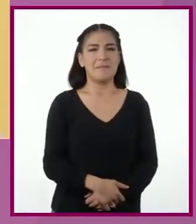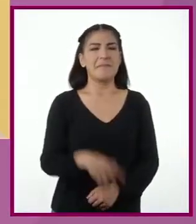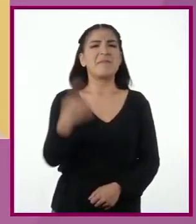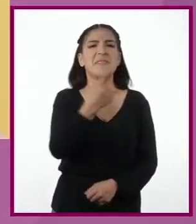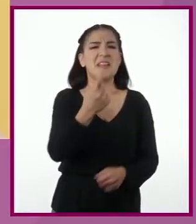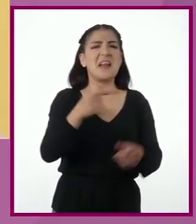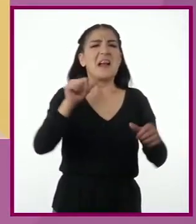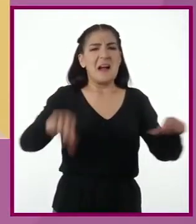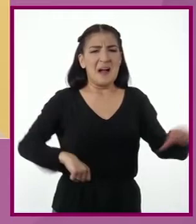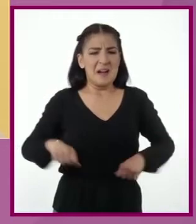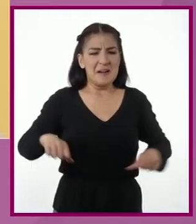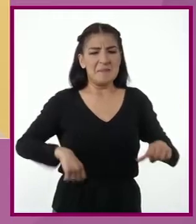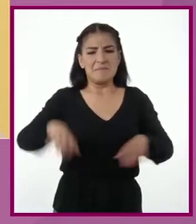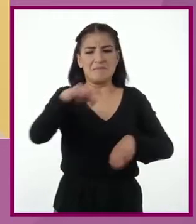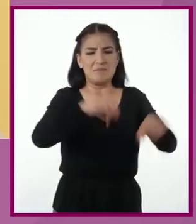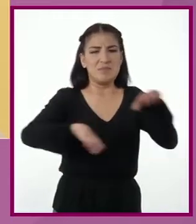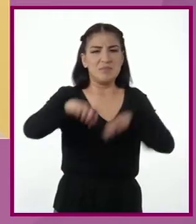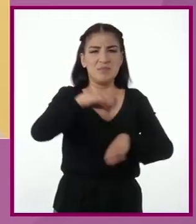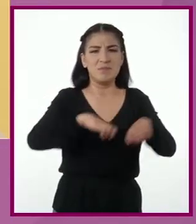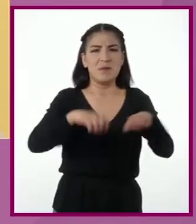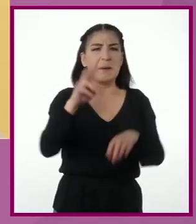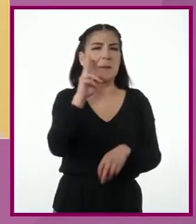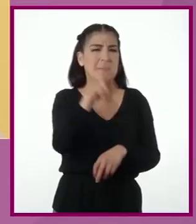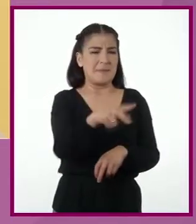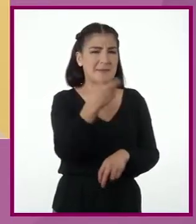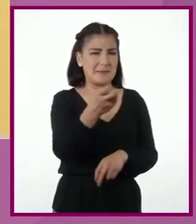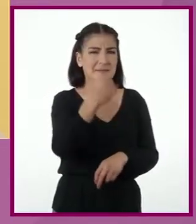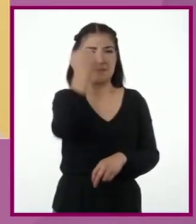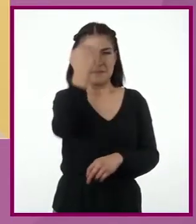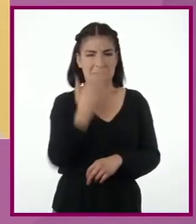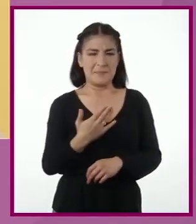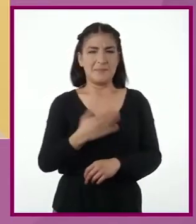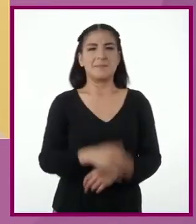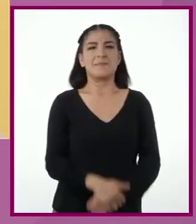actividad económica representan estas imágenes?